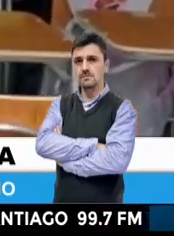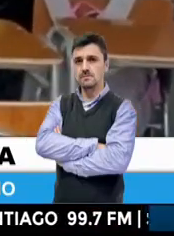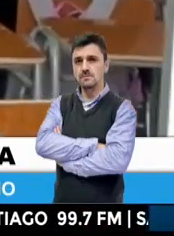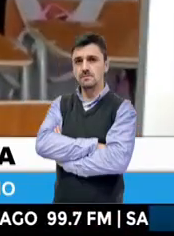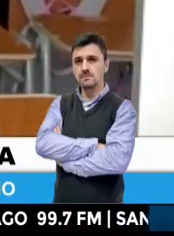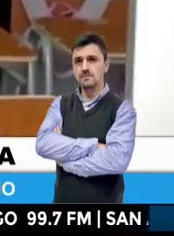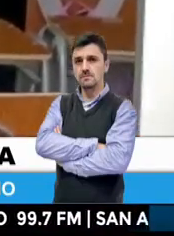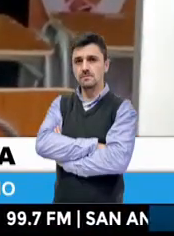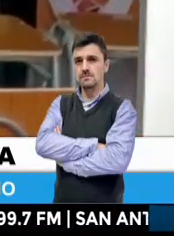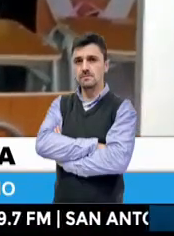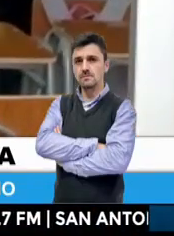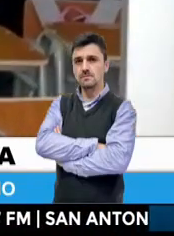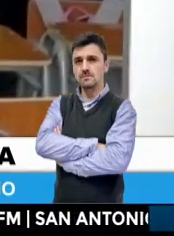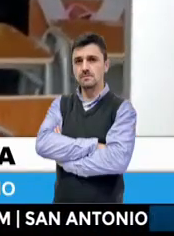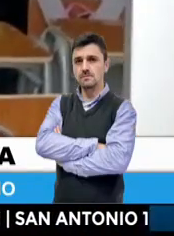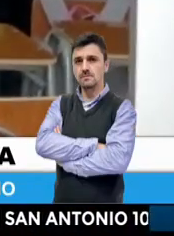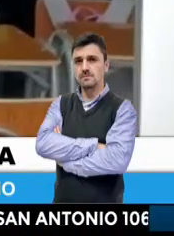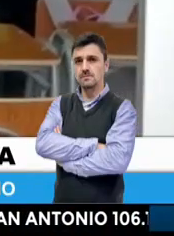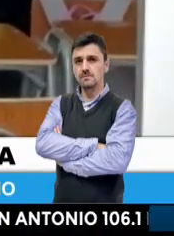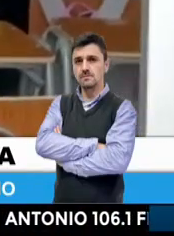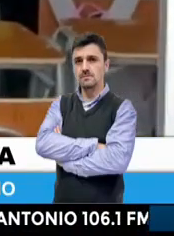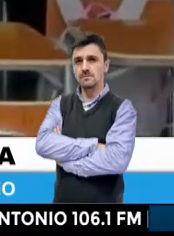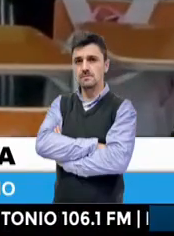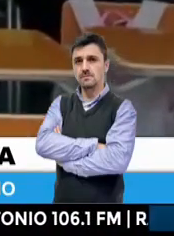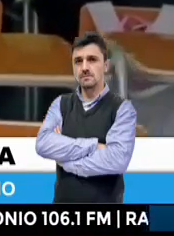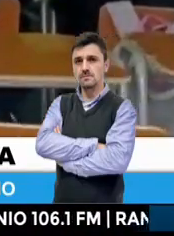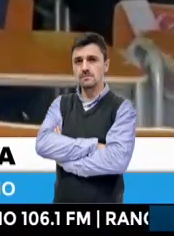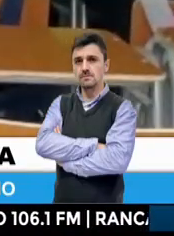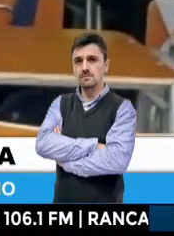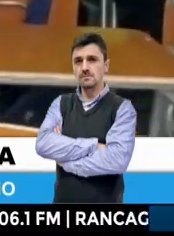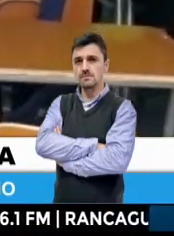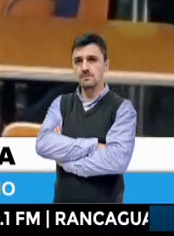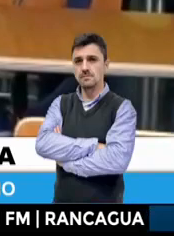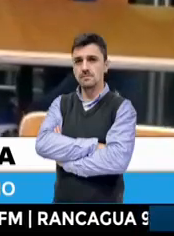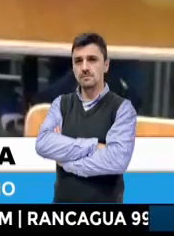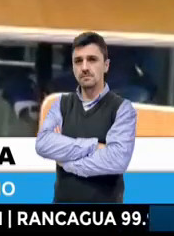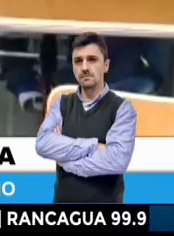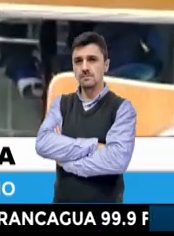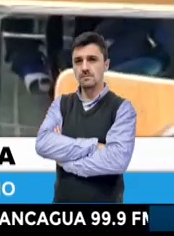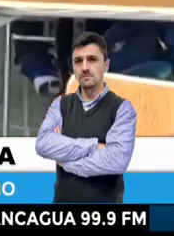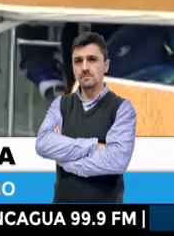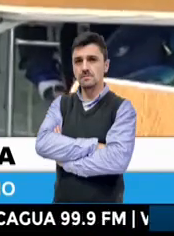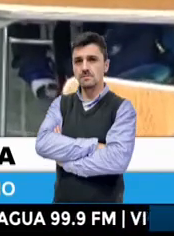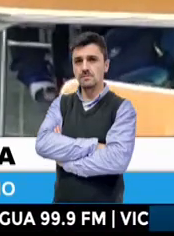de las más de 1000 que se requieren. El mandatario espera que todas estén listas antes del invierno.